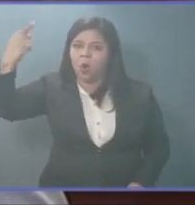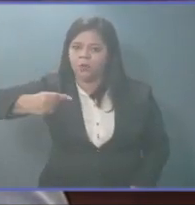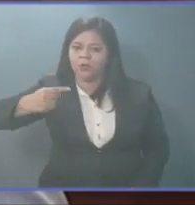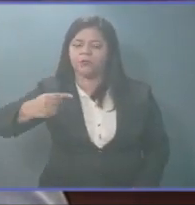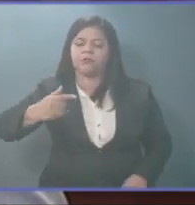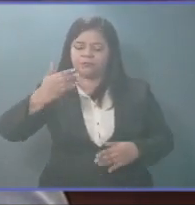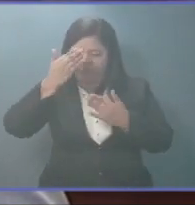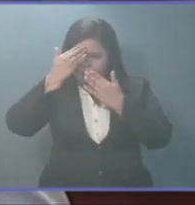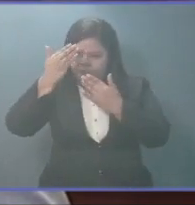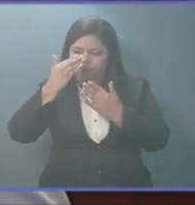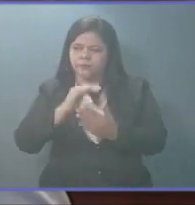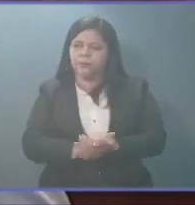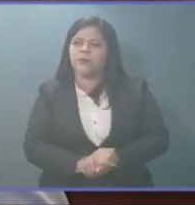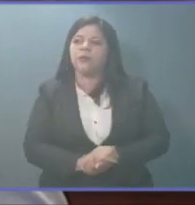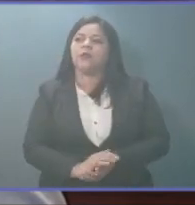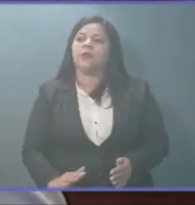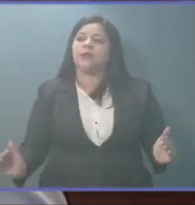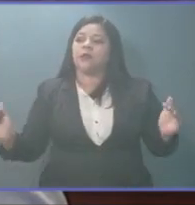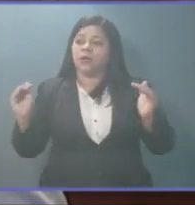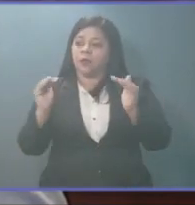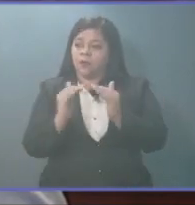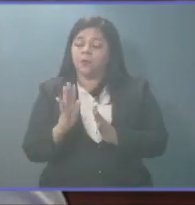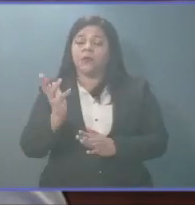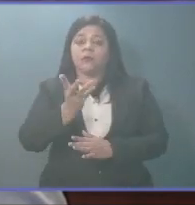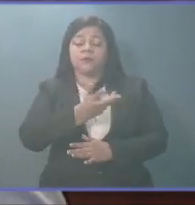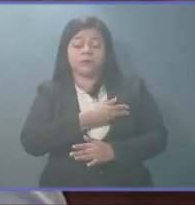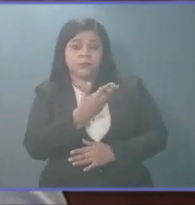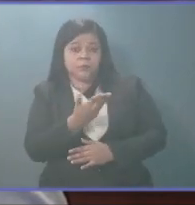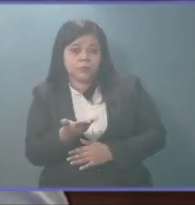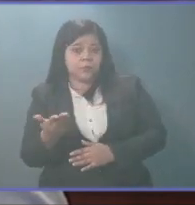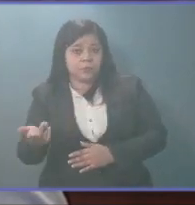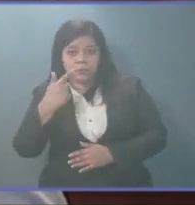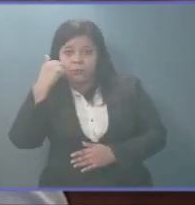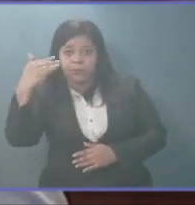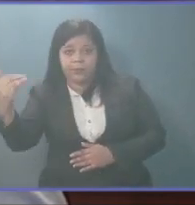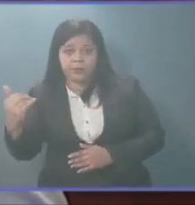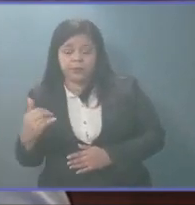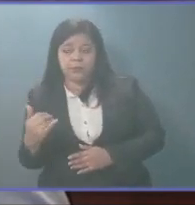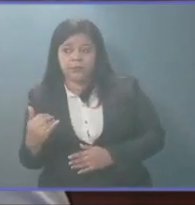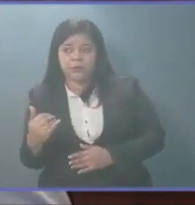materia. Asimismo, impulsamos